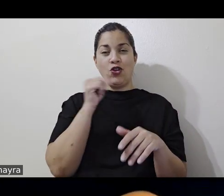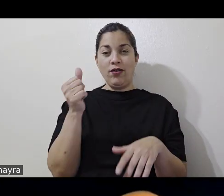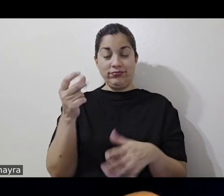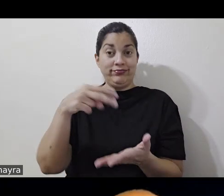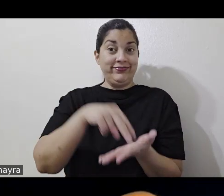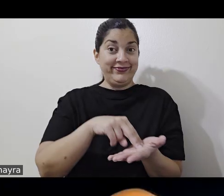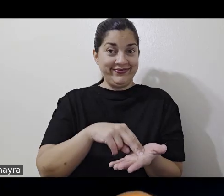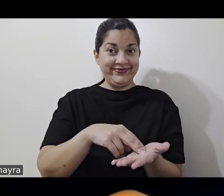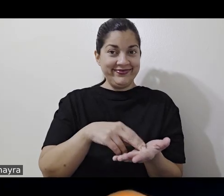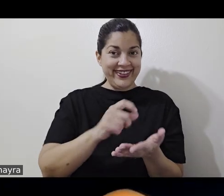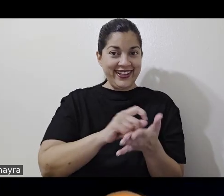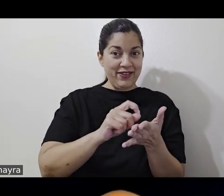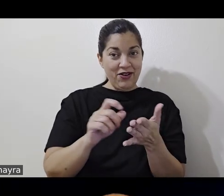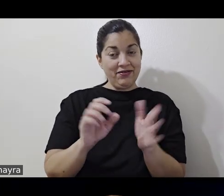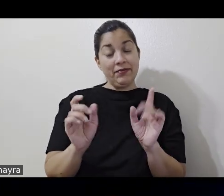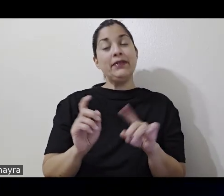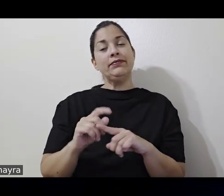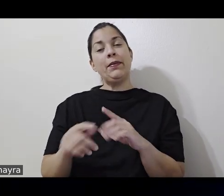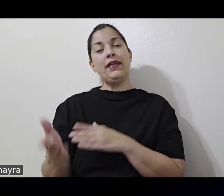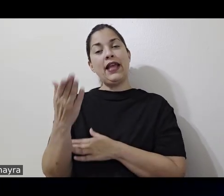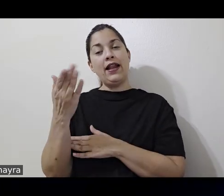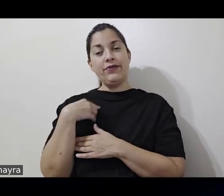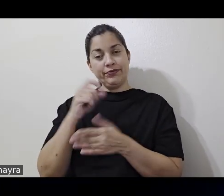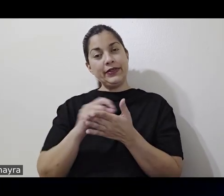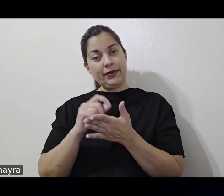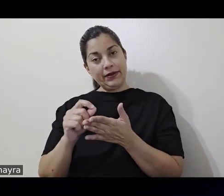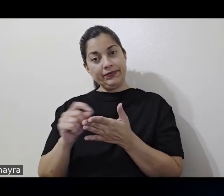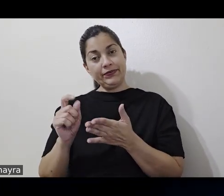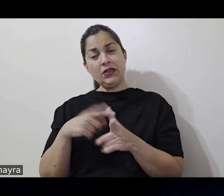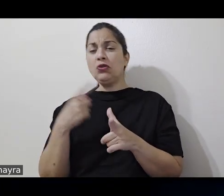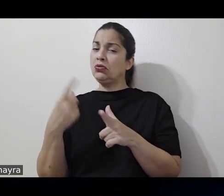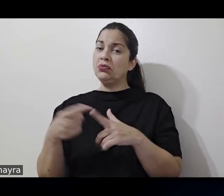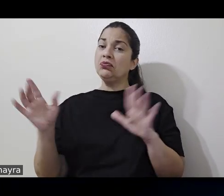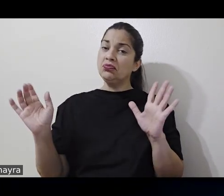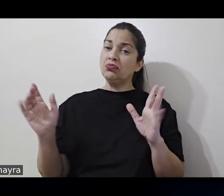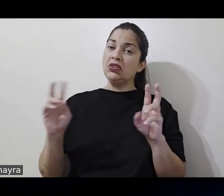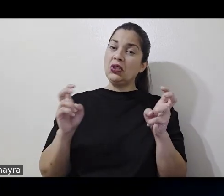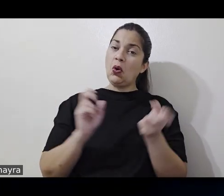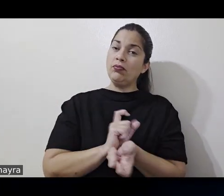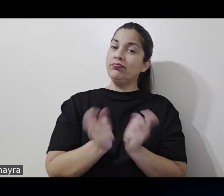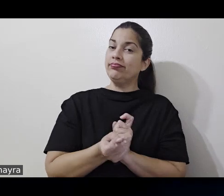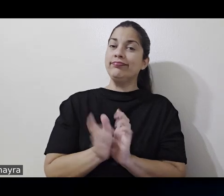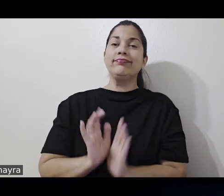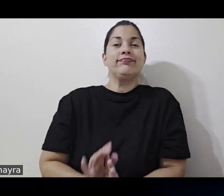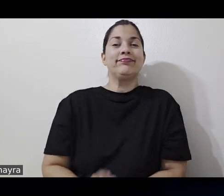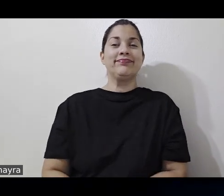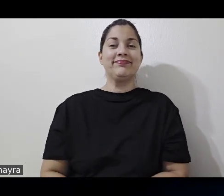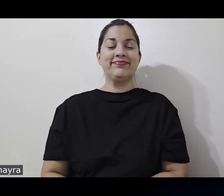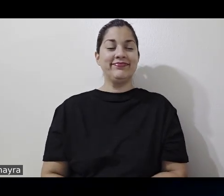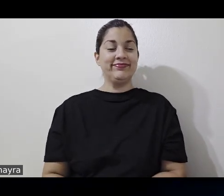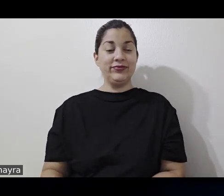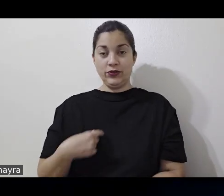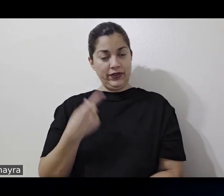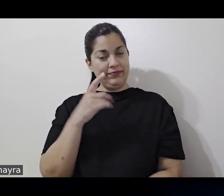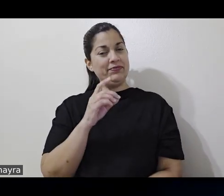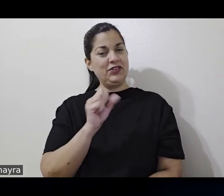se me pudo haber olvidado. Y por la mañana lo escribí para que no se olvidara. Y ahí fue que le cambié el título. O sea, que cuando lo viste